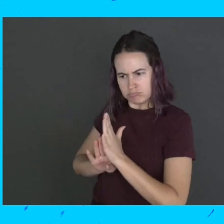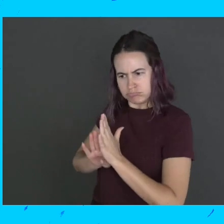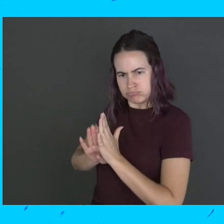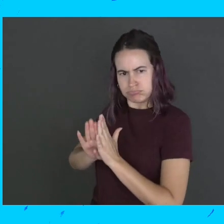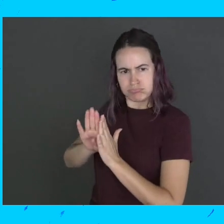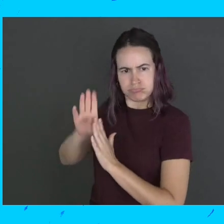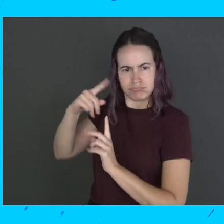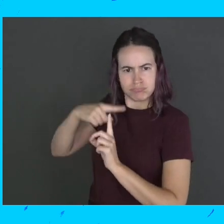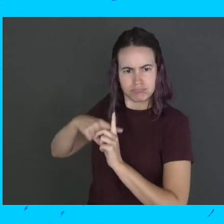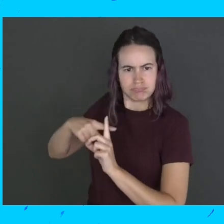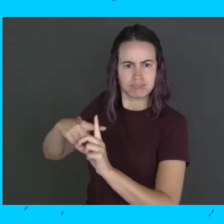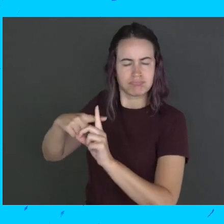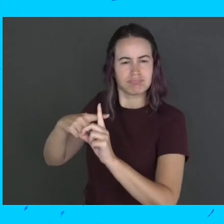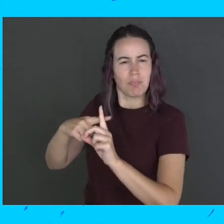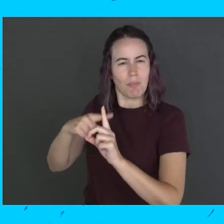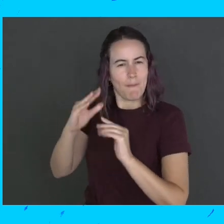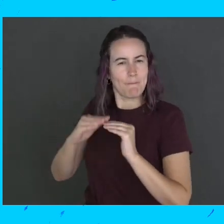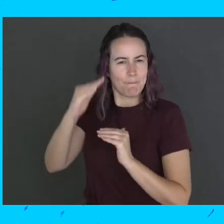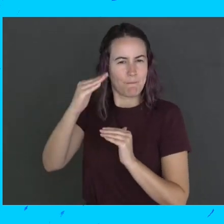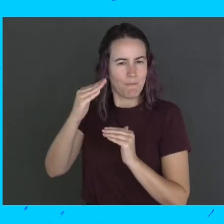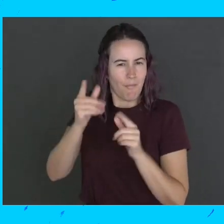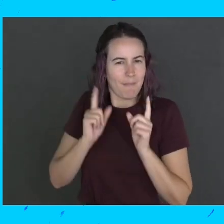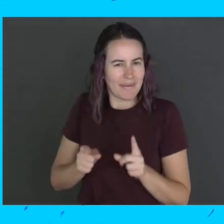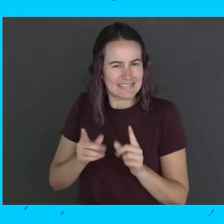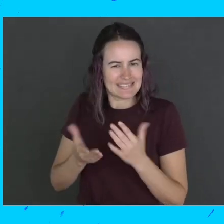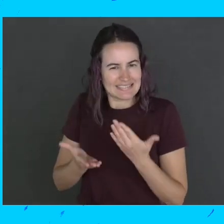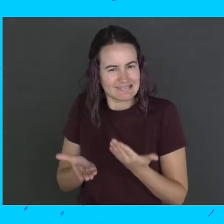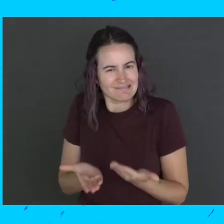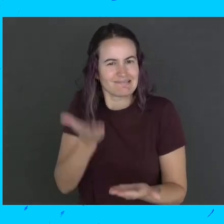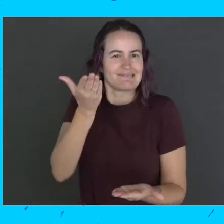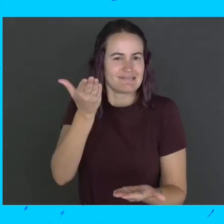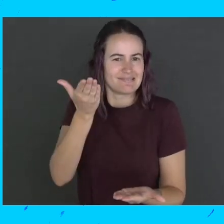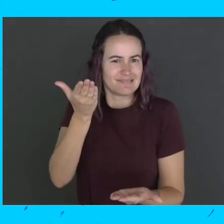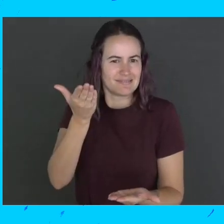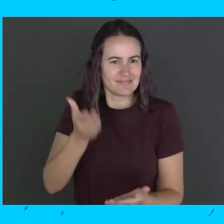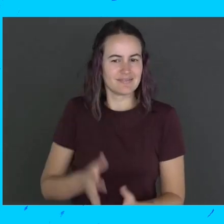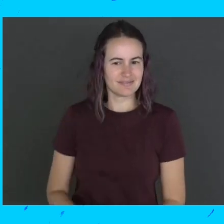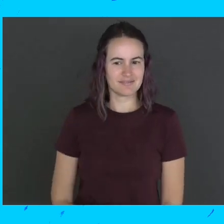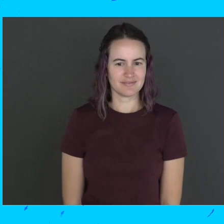y que continuemos con la implementación.